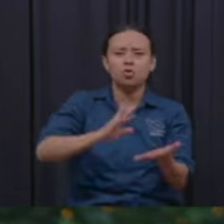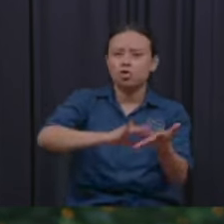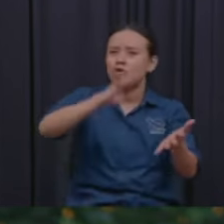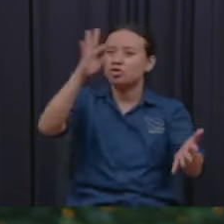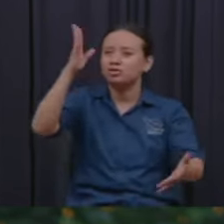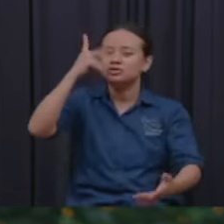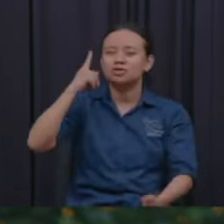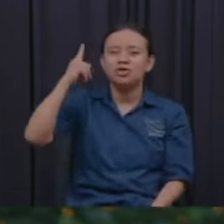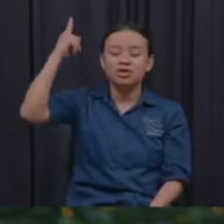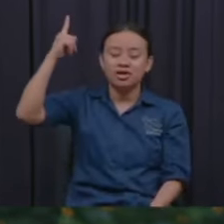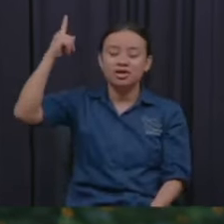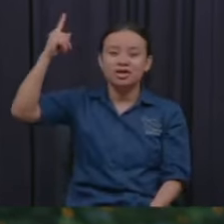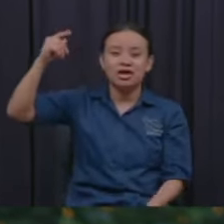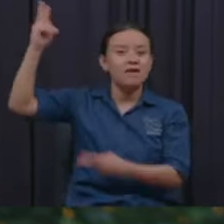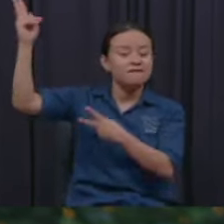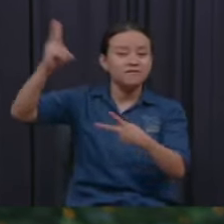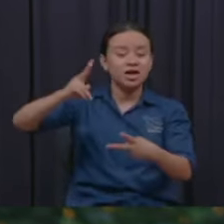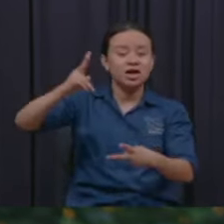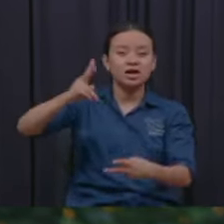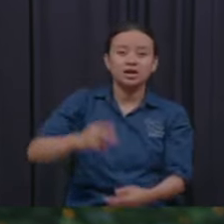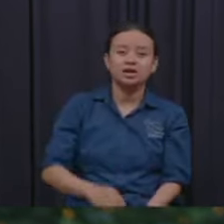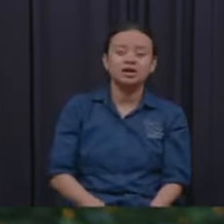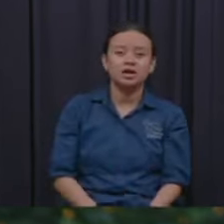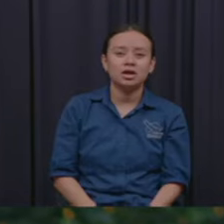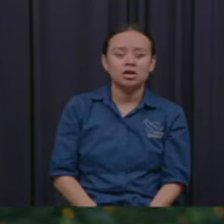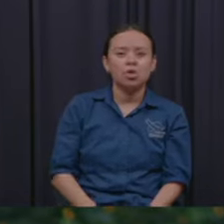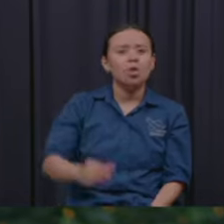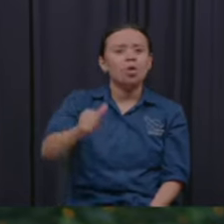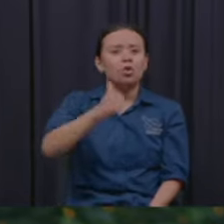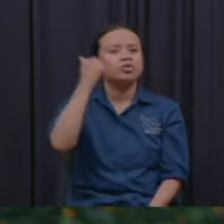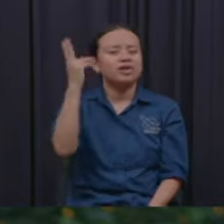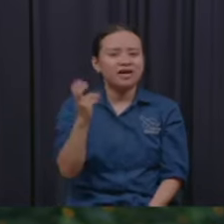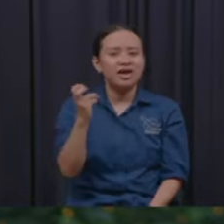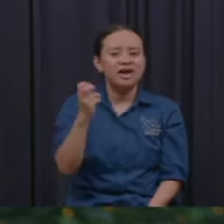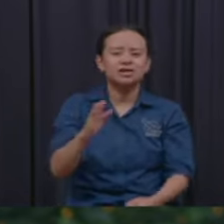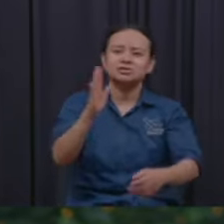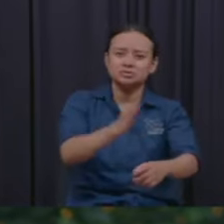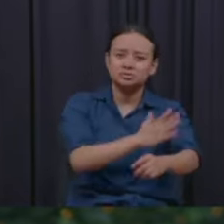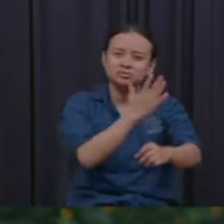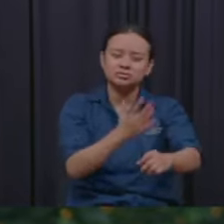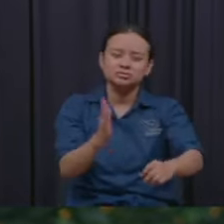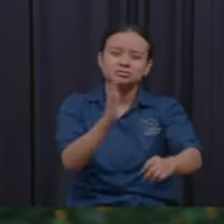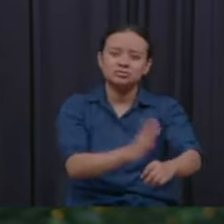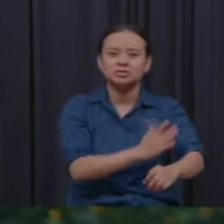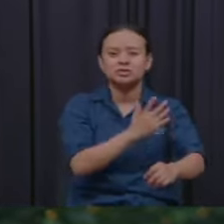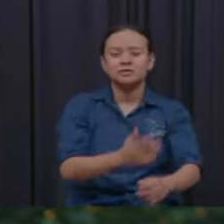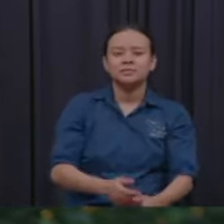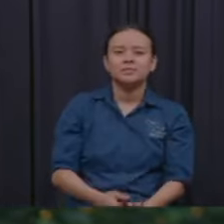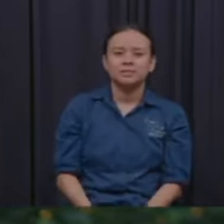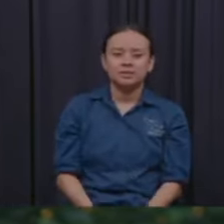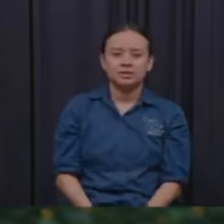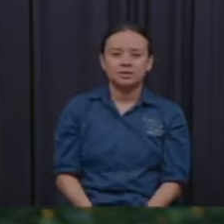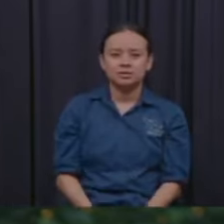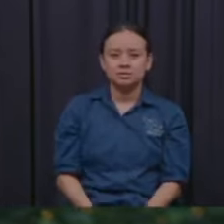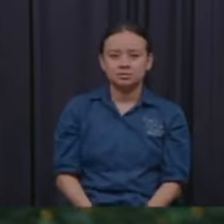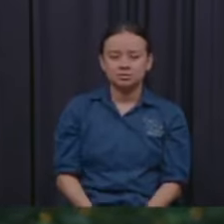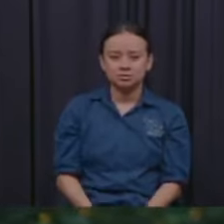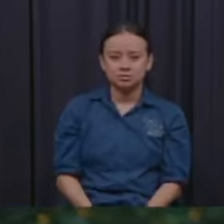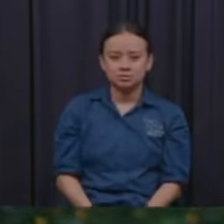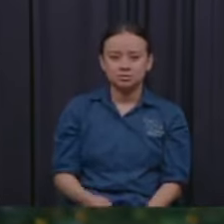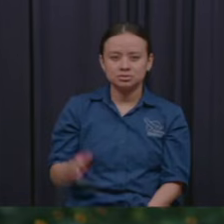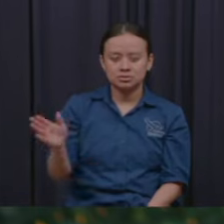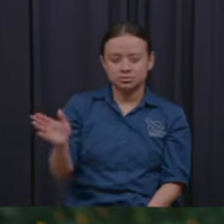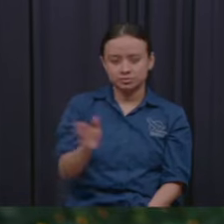ya otra vez el sangriento estandarte. ¿Quiere el de Estados Unidos? Oh, say, can